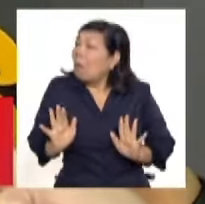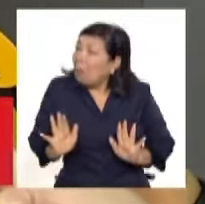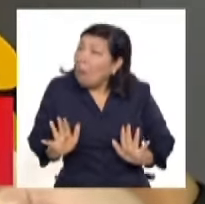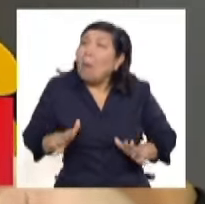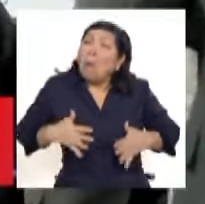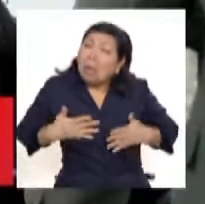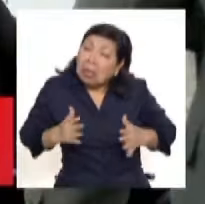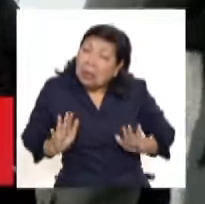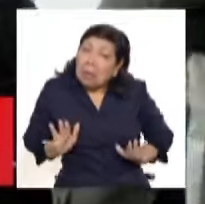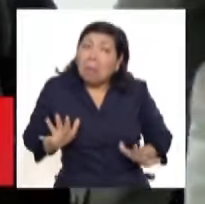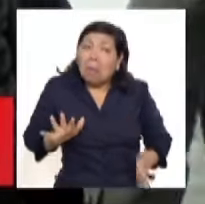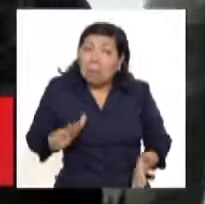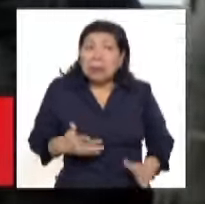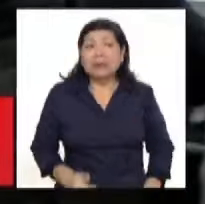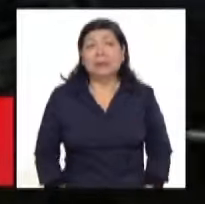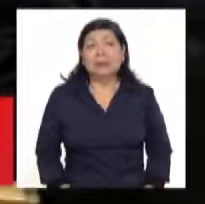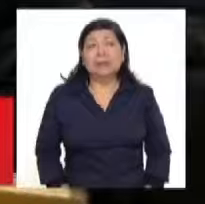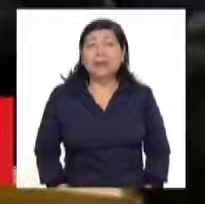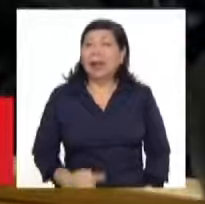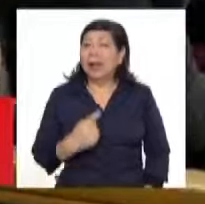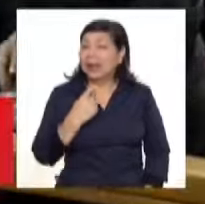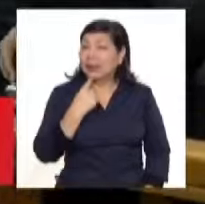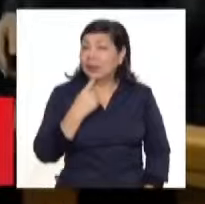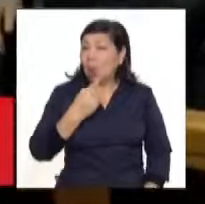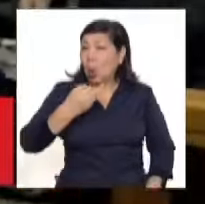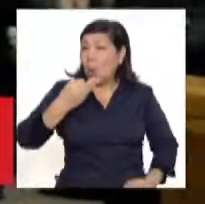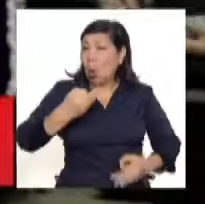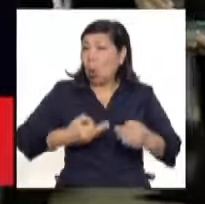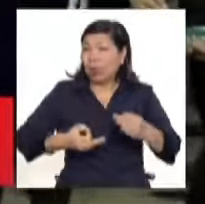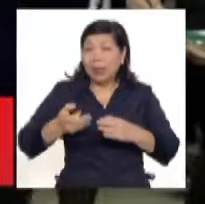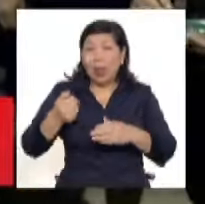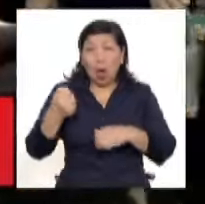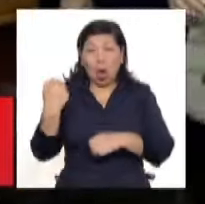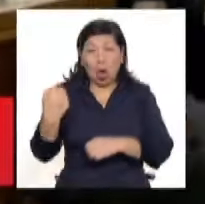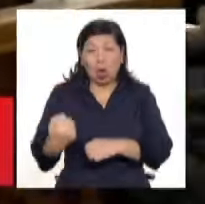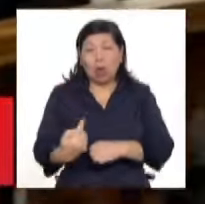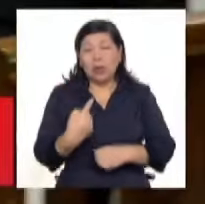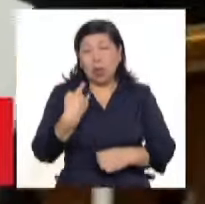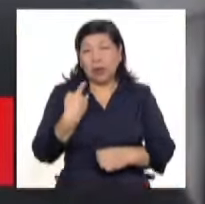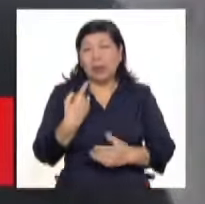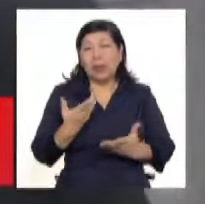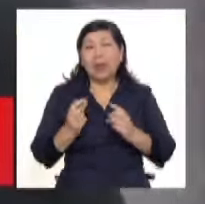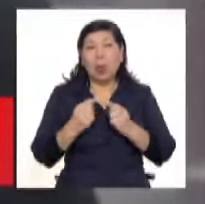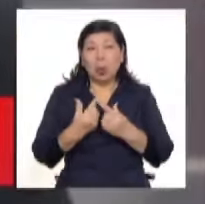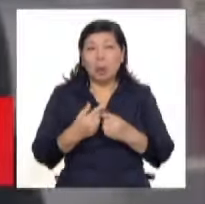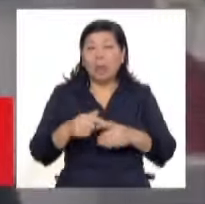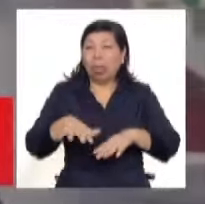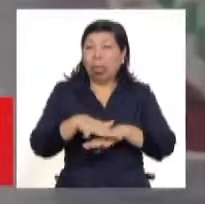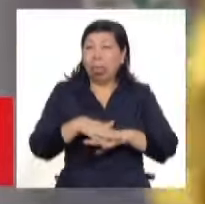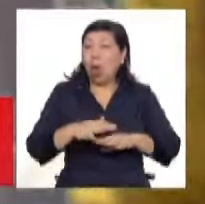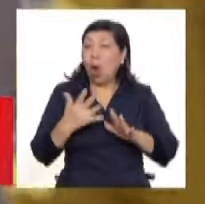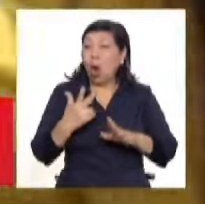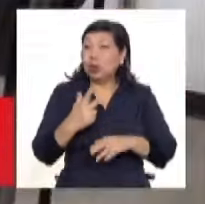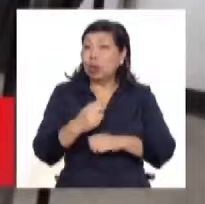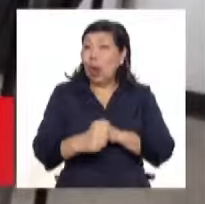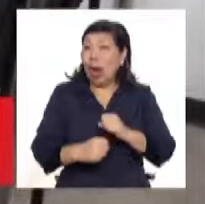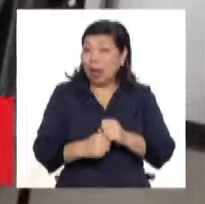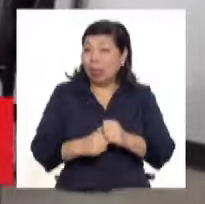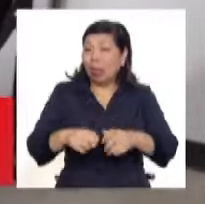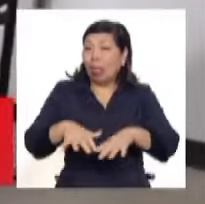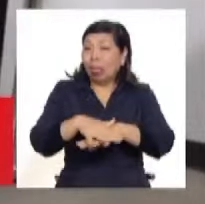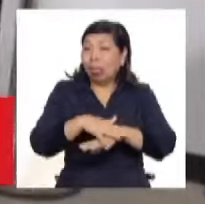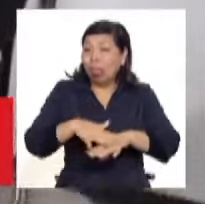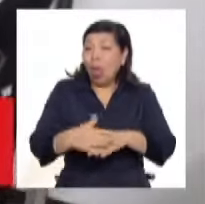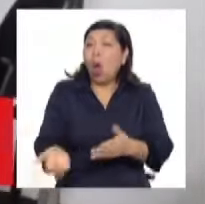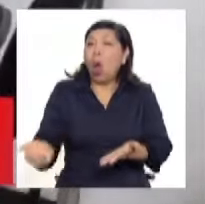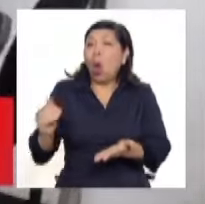descarto tampoco. Por otro lado, se manifestó sobre el juicio oral en su contra por el caso Cócteles, que tras 8 años de investigaciones